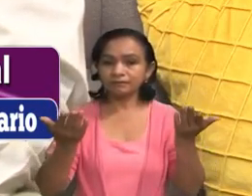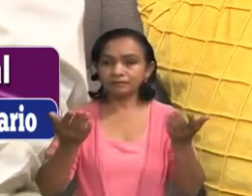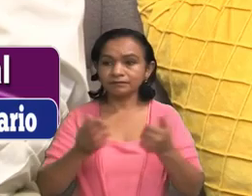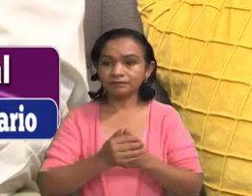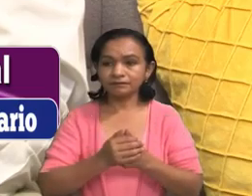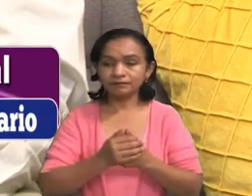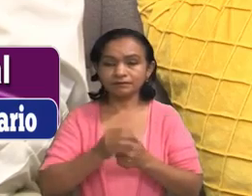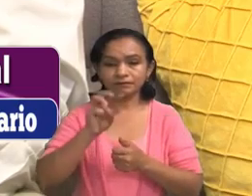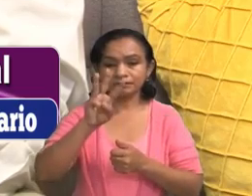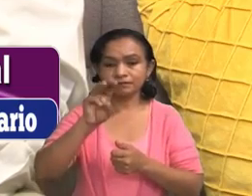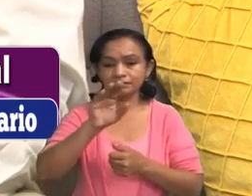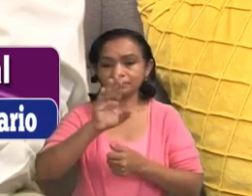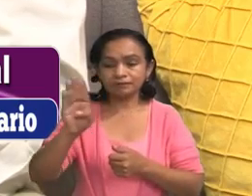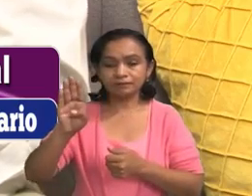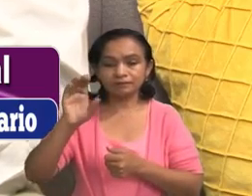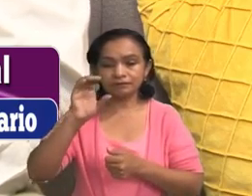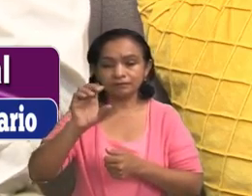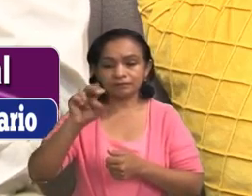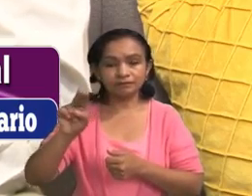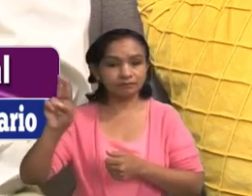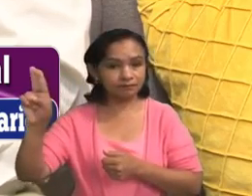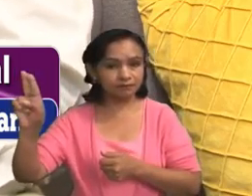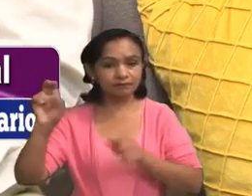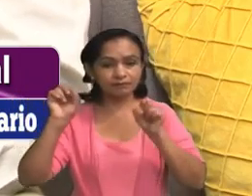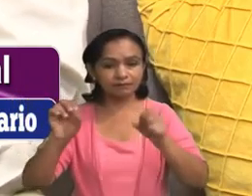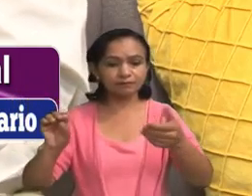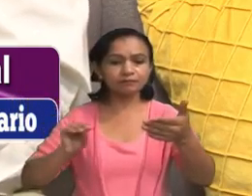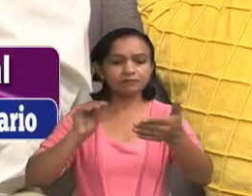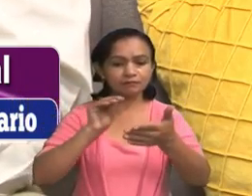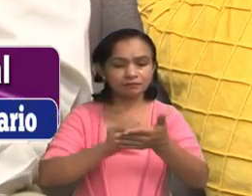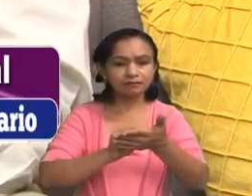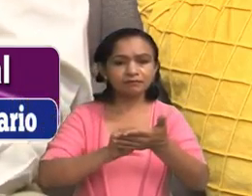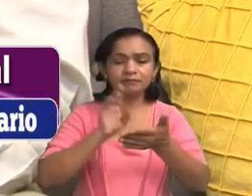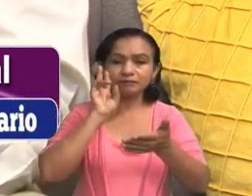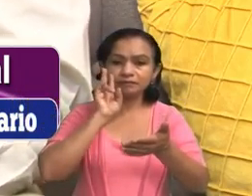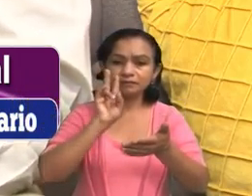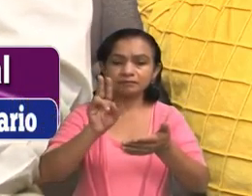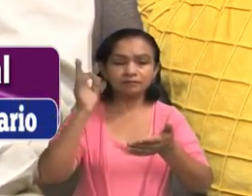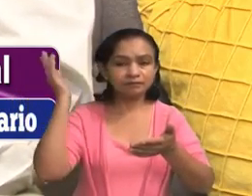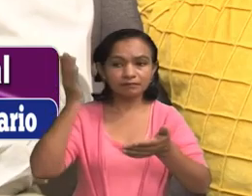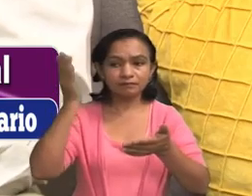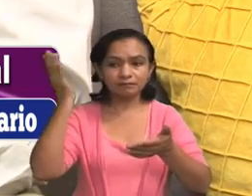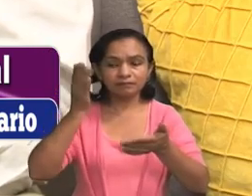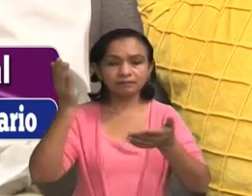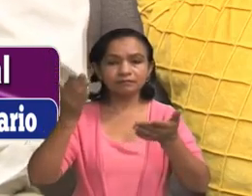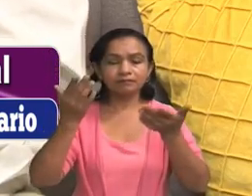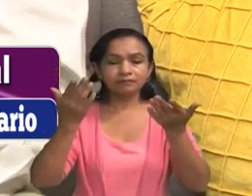en la página web del CNU donde uno puede o iba a poder bajar después del Congreso